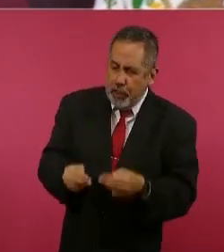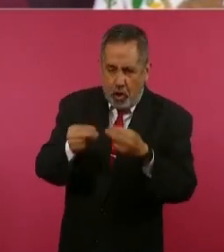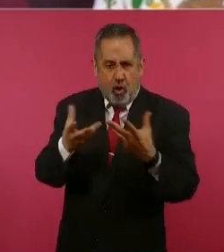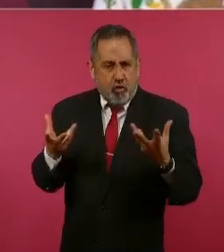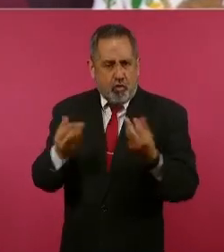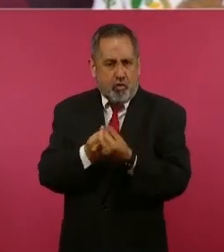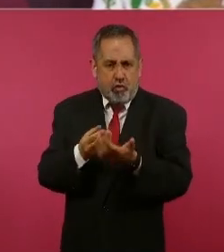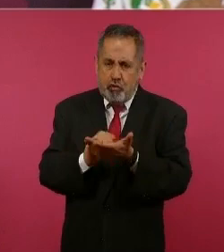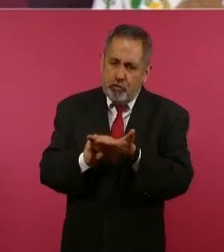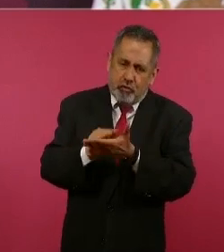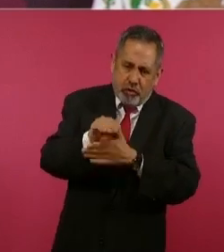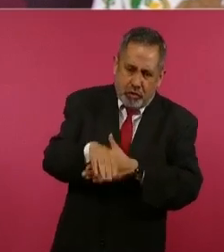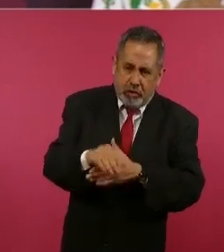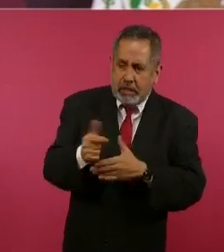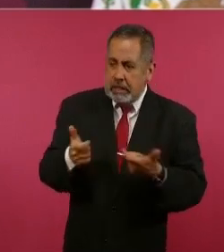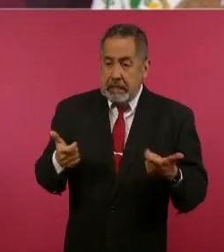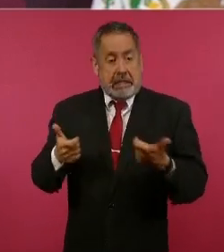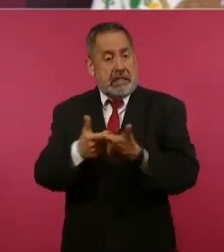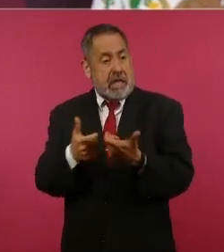y eso